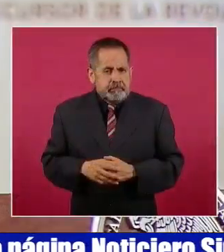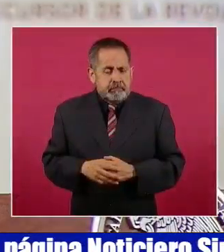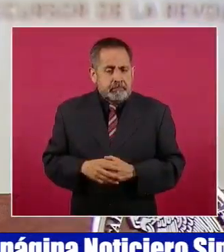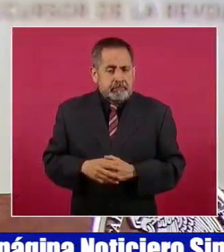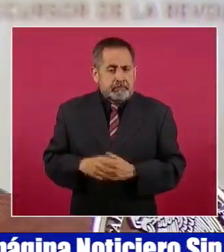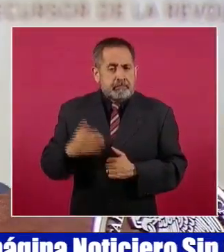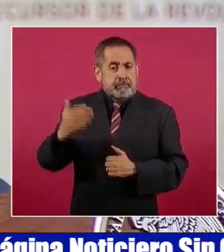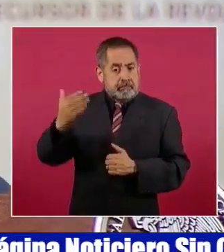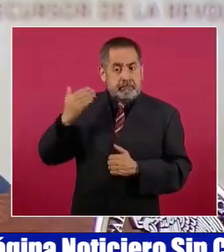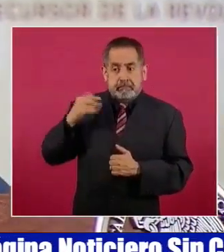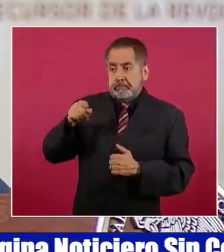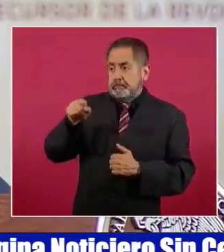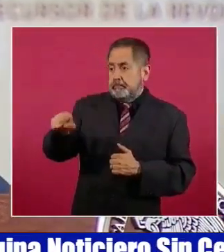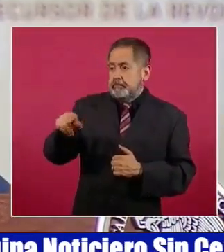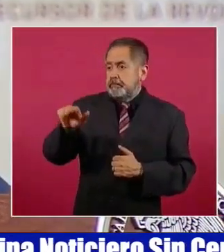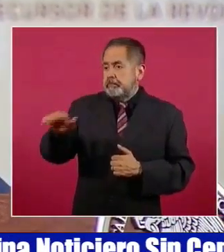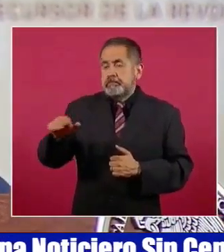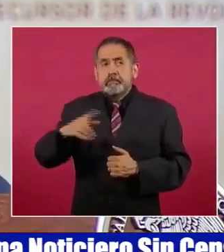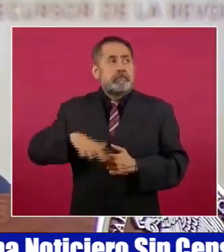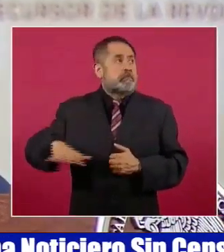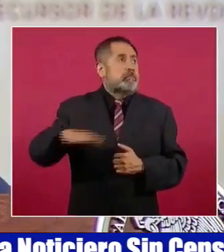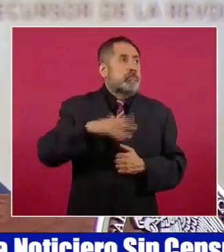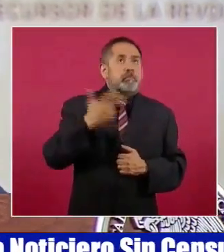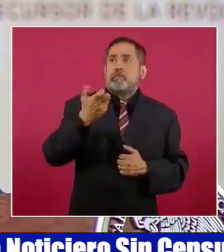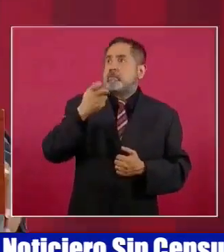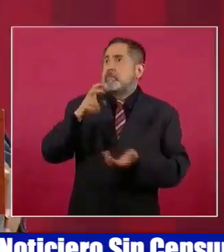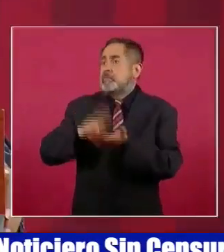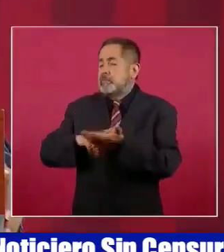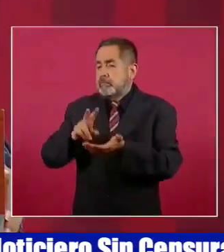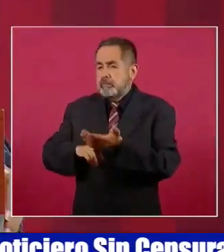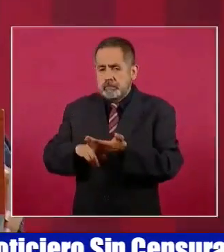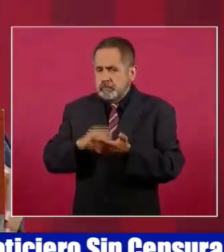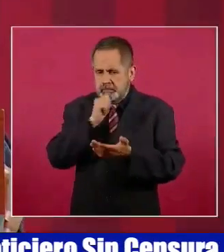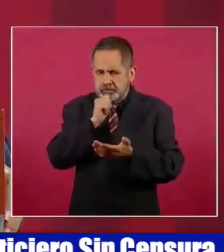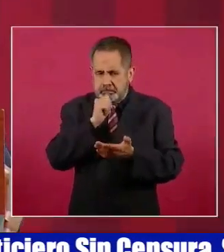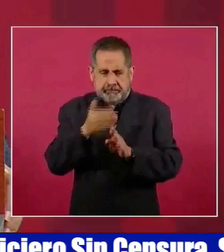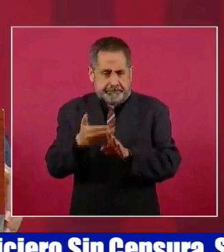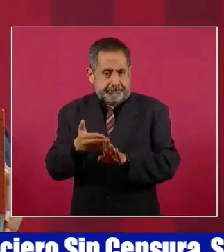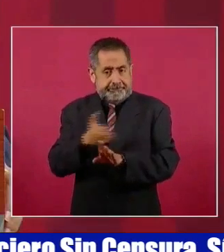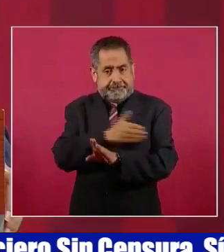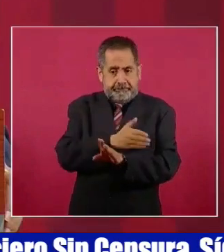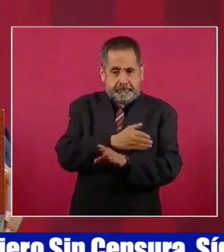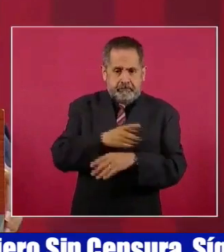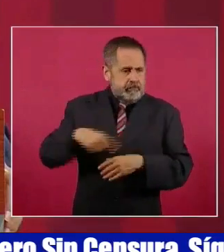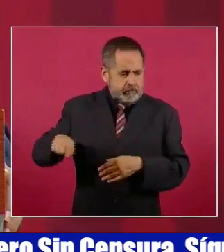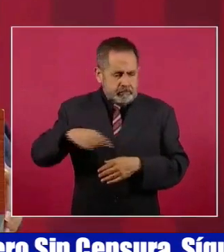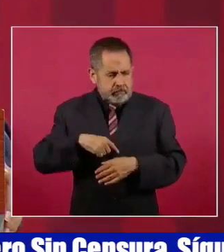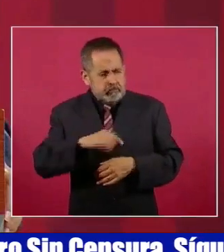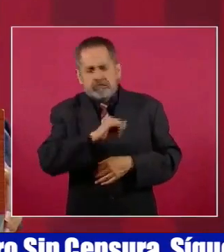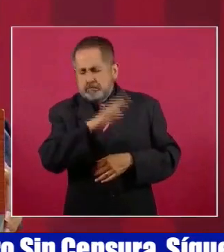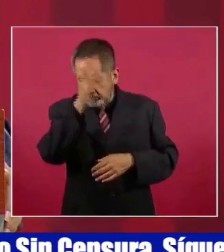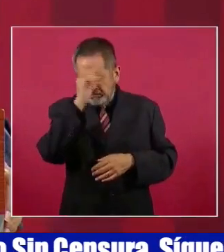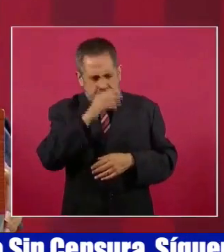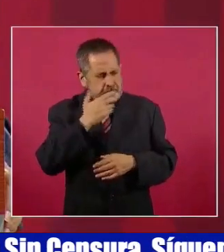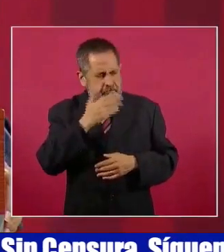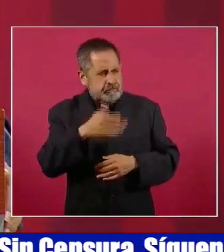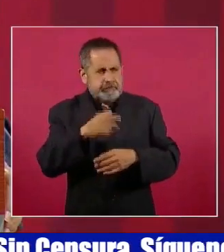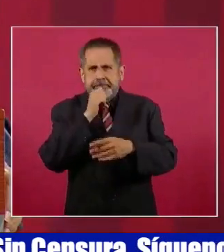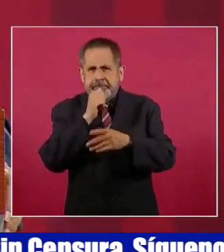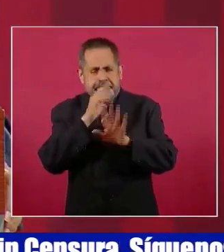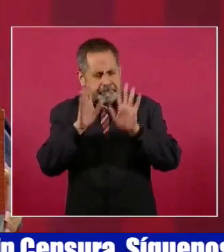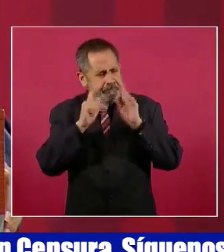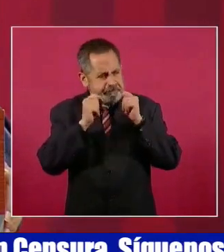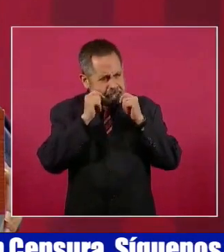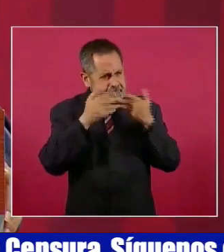por ciento de aprobación previo a su informe de gobierno que es históricamente el primero de septiembre